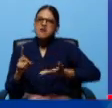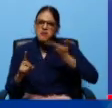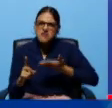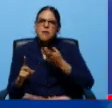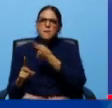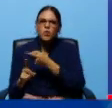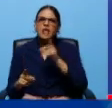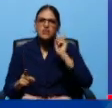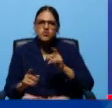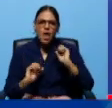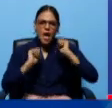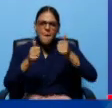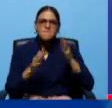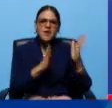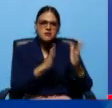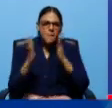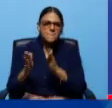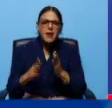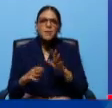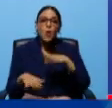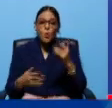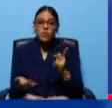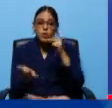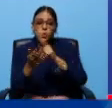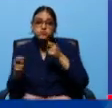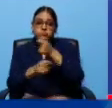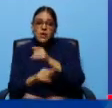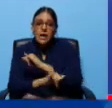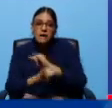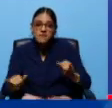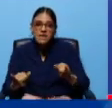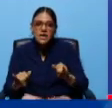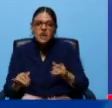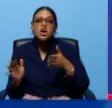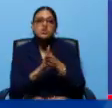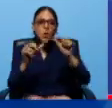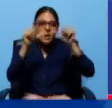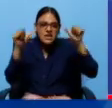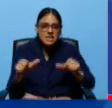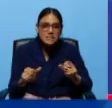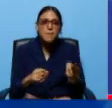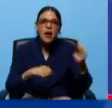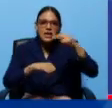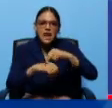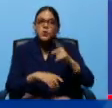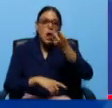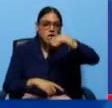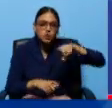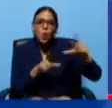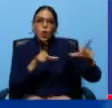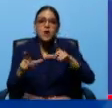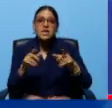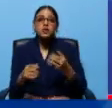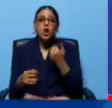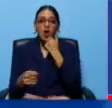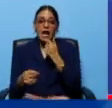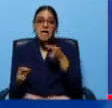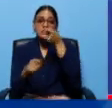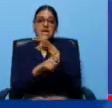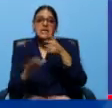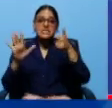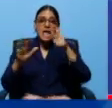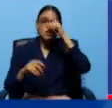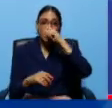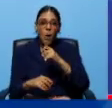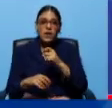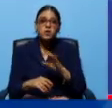ya te vayas preparando y cuando venga entonces ahora el Sistema Nacional de Ingresos, ya todos ustedes que están en sexto año aquí y quinto